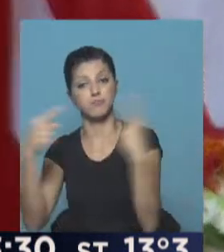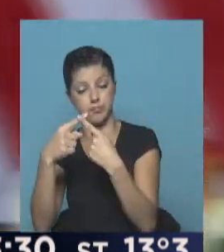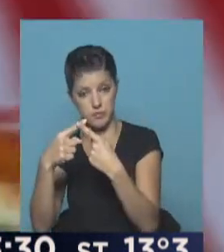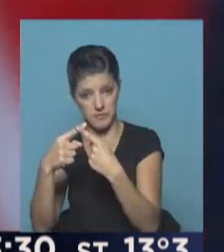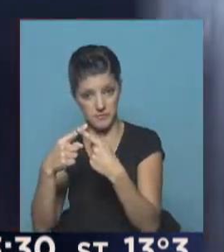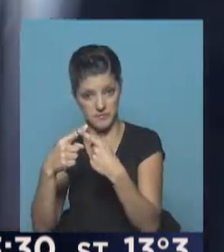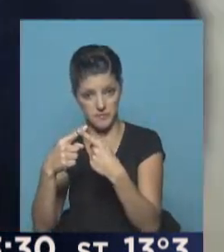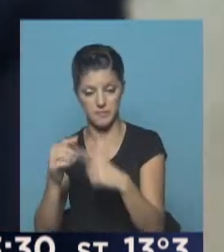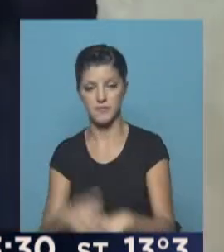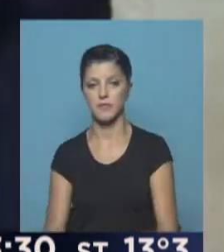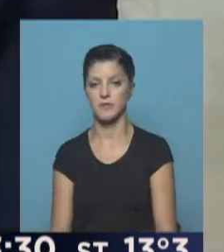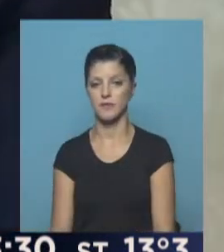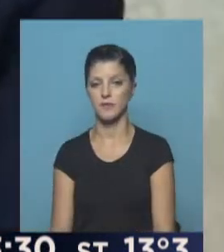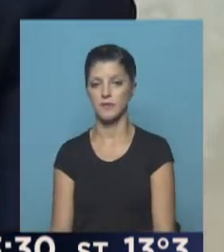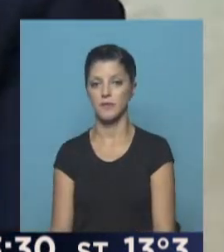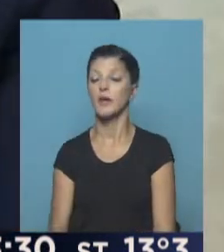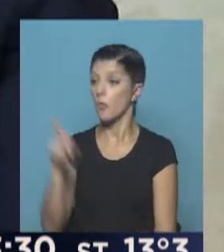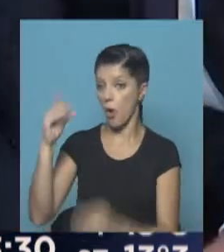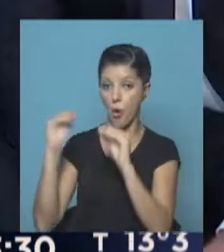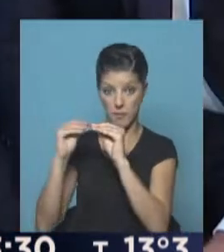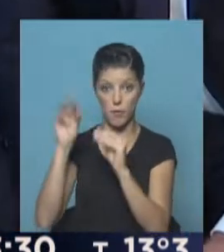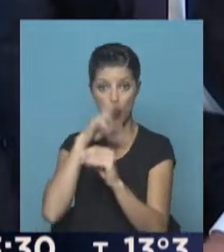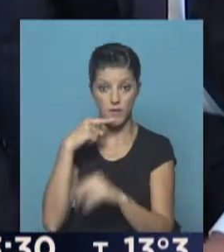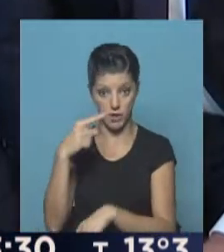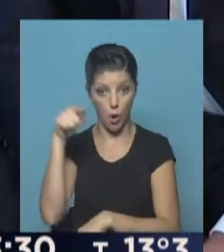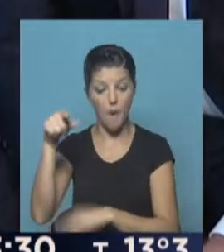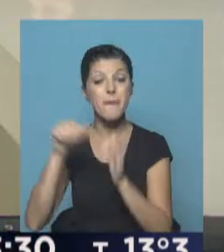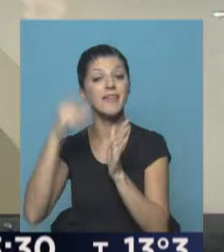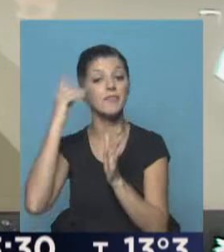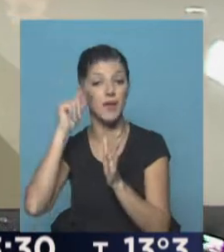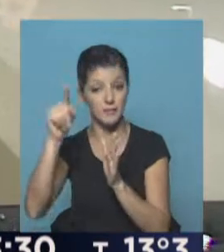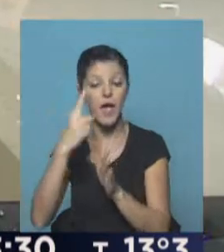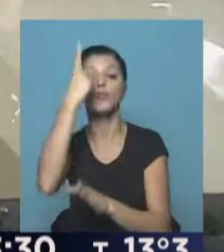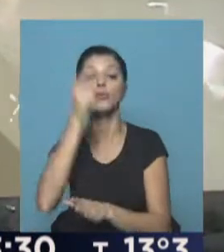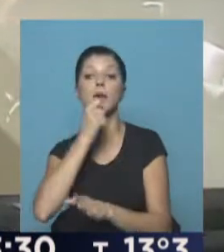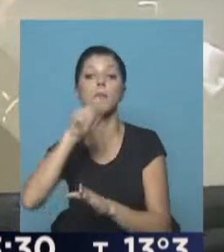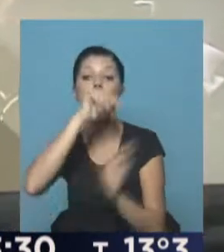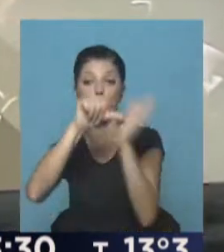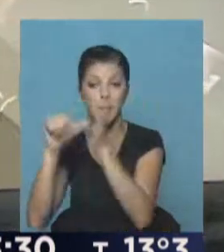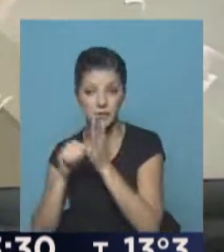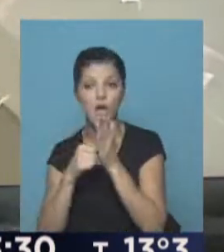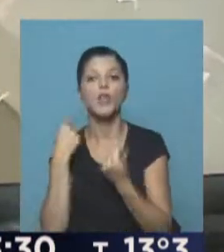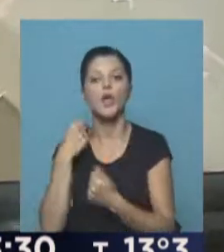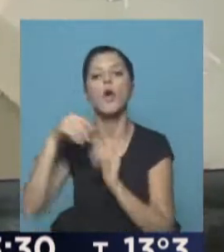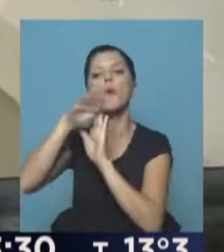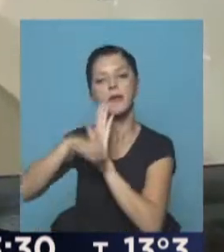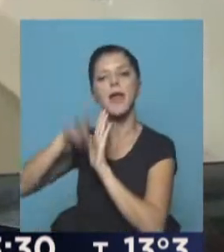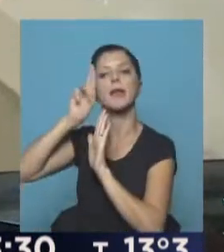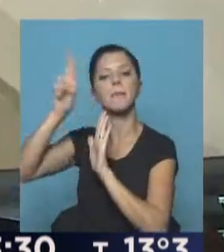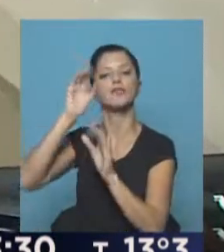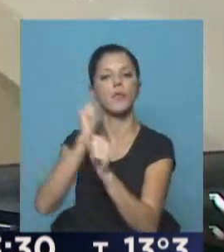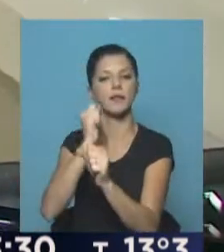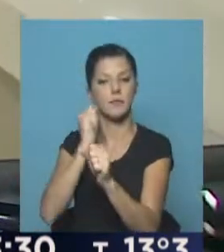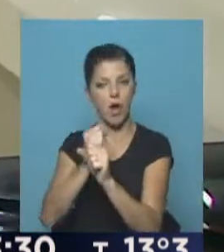caso, como decía Natalia, Francia ha sido un ejemplo también de reglas de respeto laboral por parte de